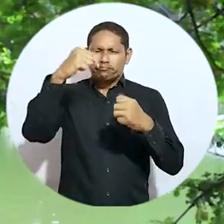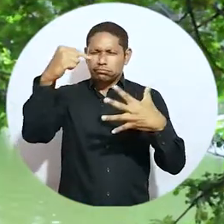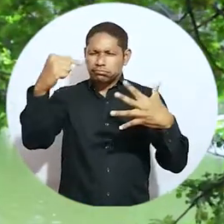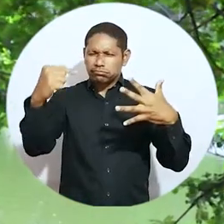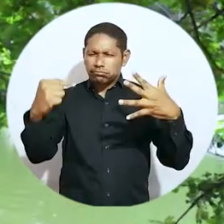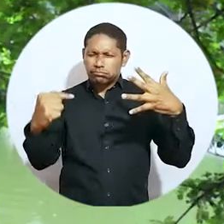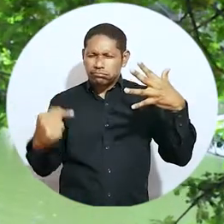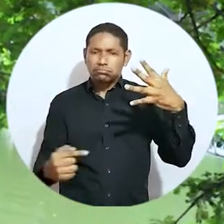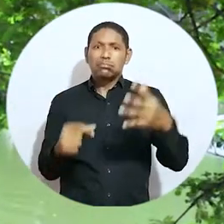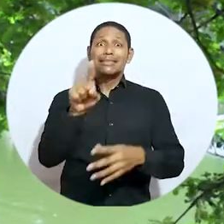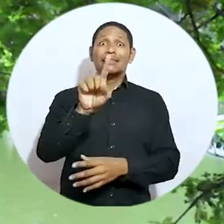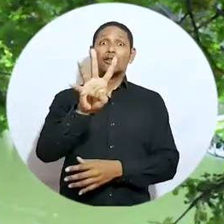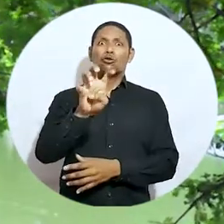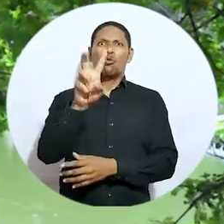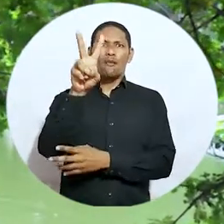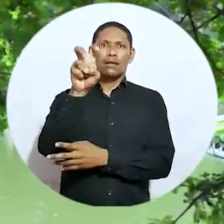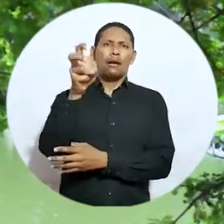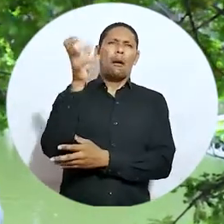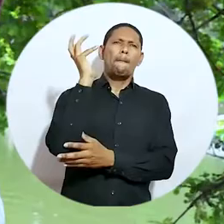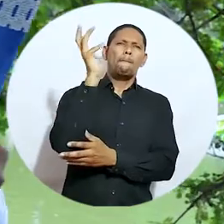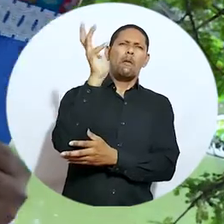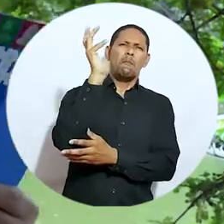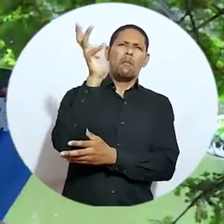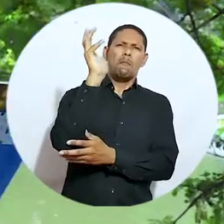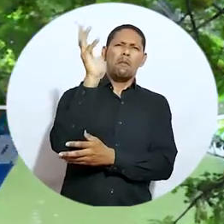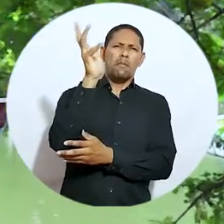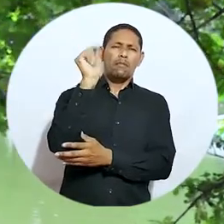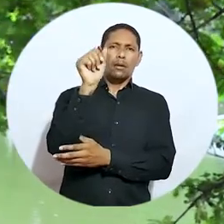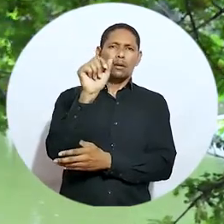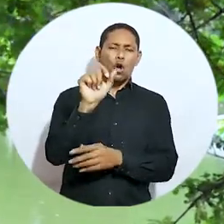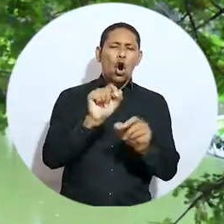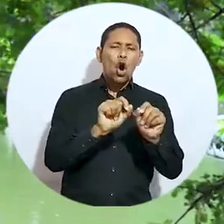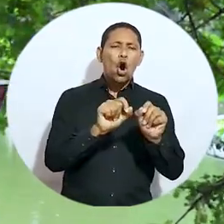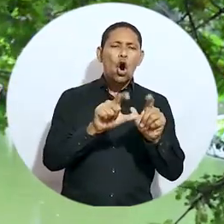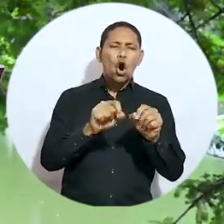con 197 ponencias en